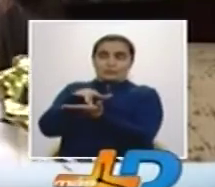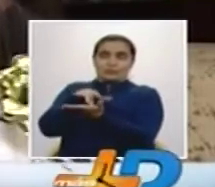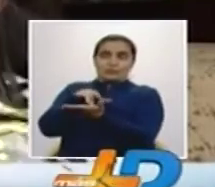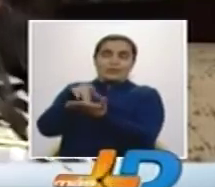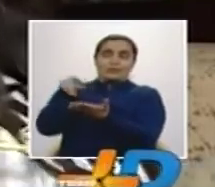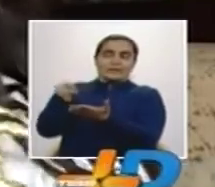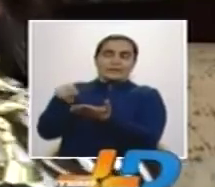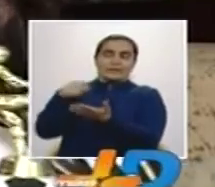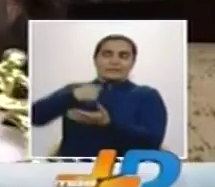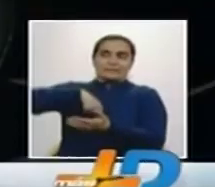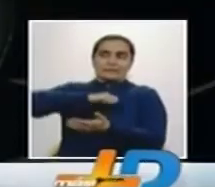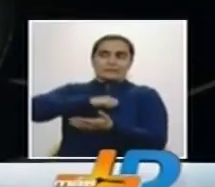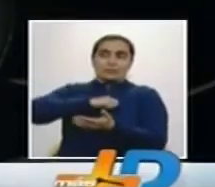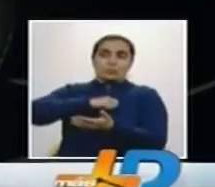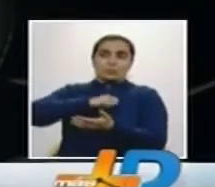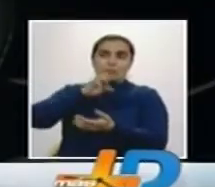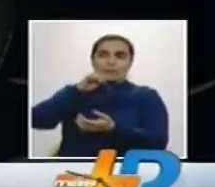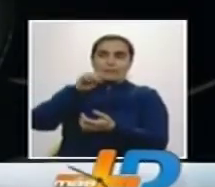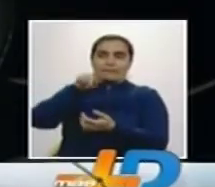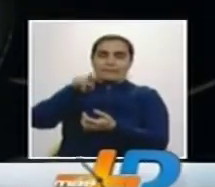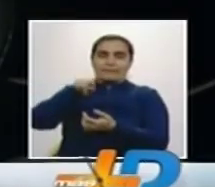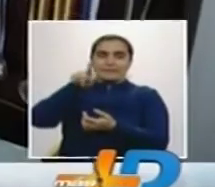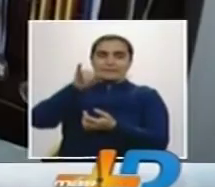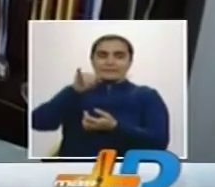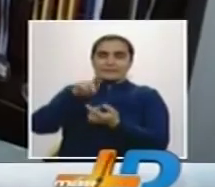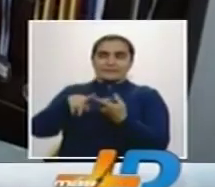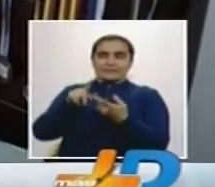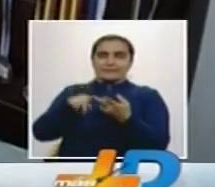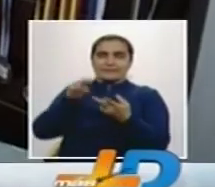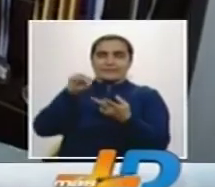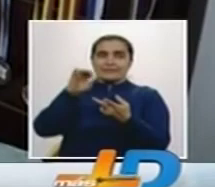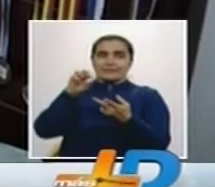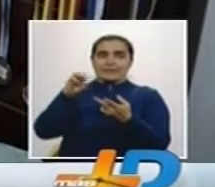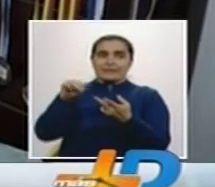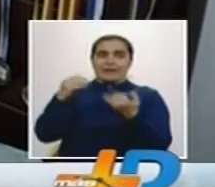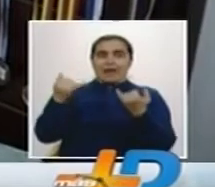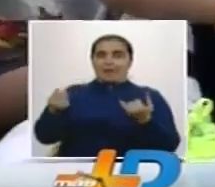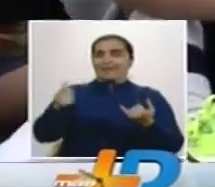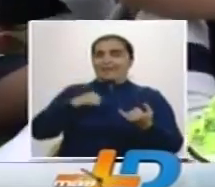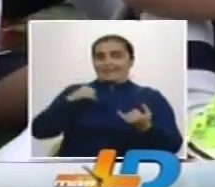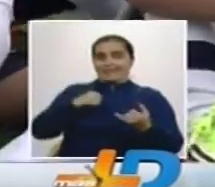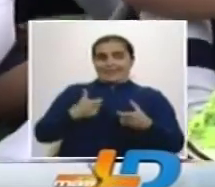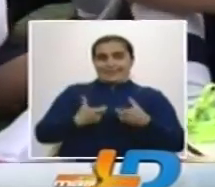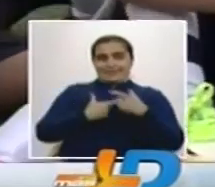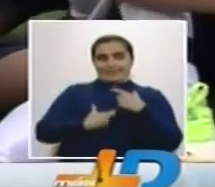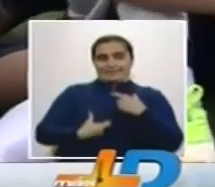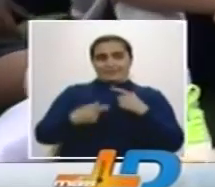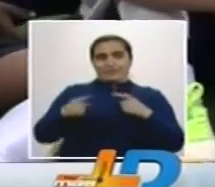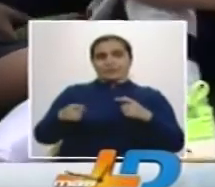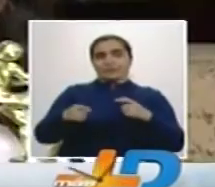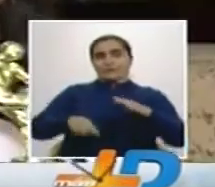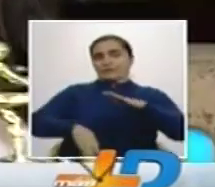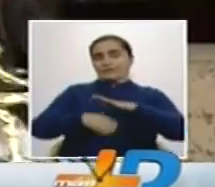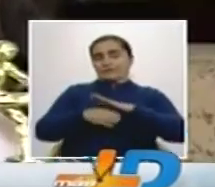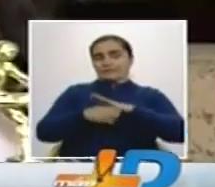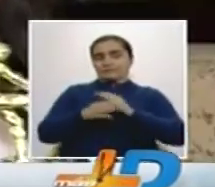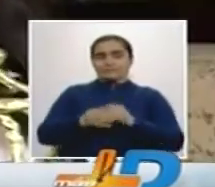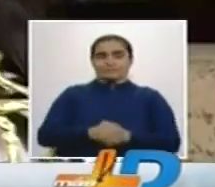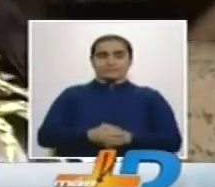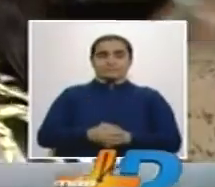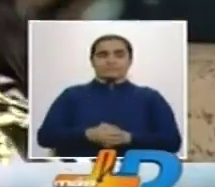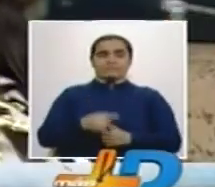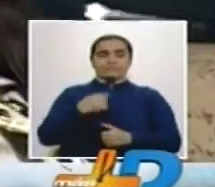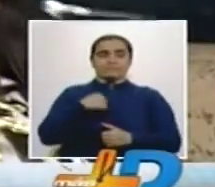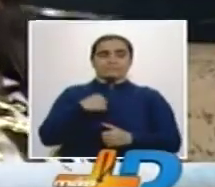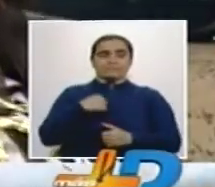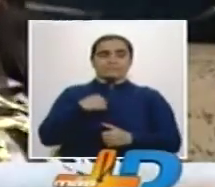Messi, Neymar. Hasta un amuleto del Barcelona la acompañará de ahora en adelante en su carrera futbolística. Que uno elegía